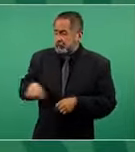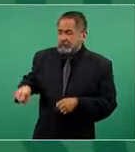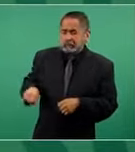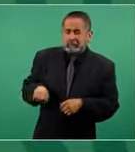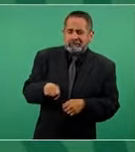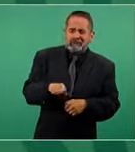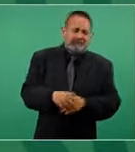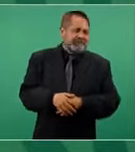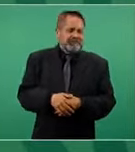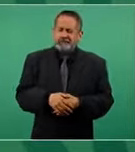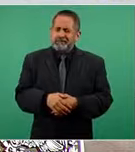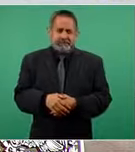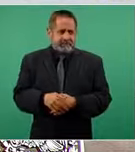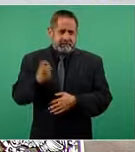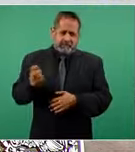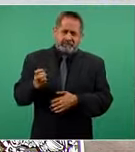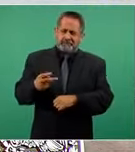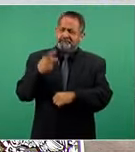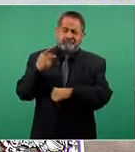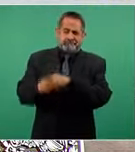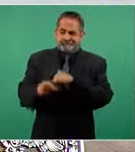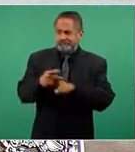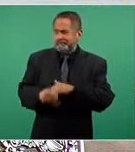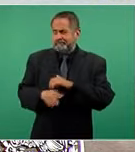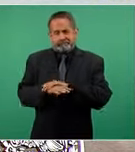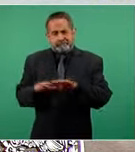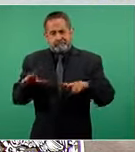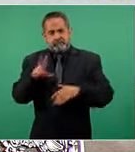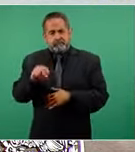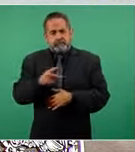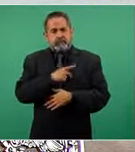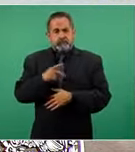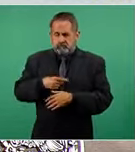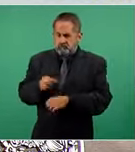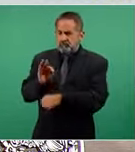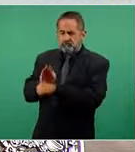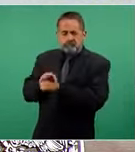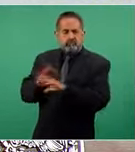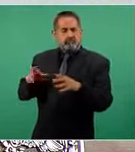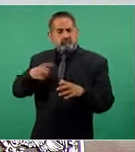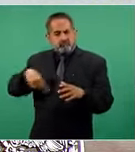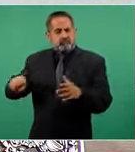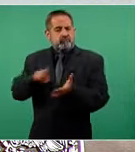Eso es muy riesgoso, muy peligroso. Entonces, hay que proteger los derechos